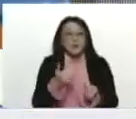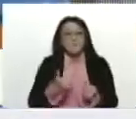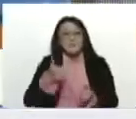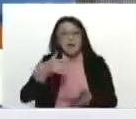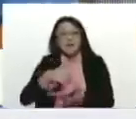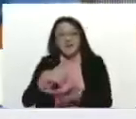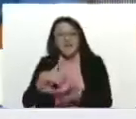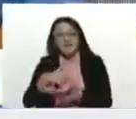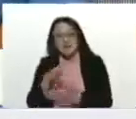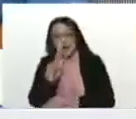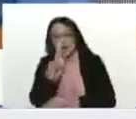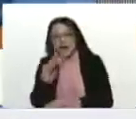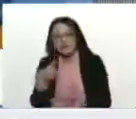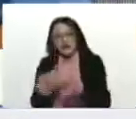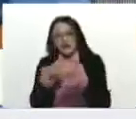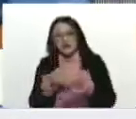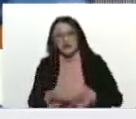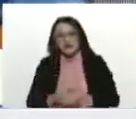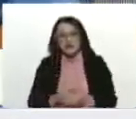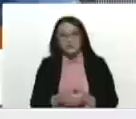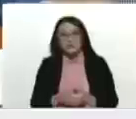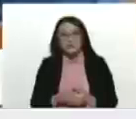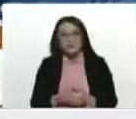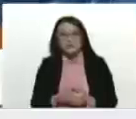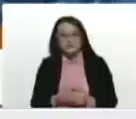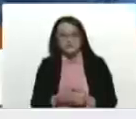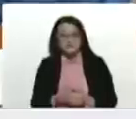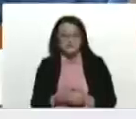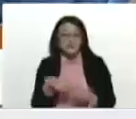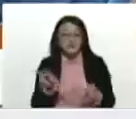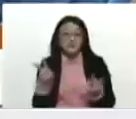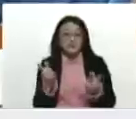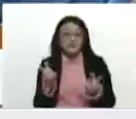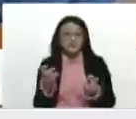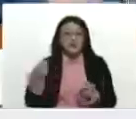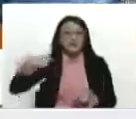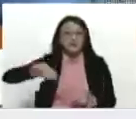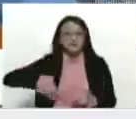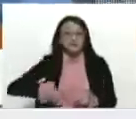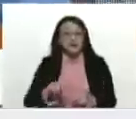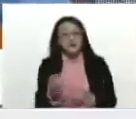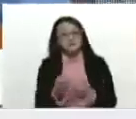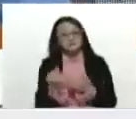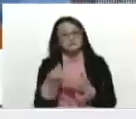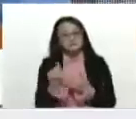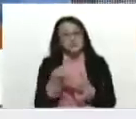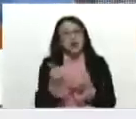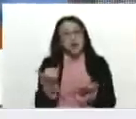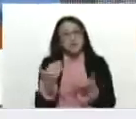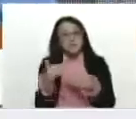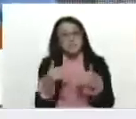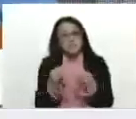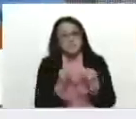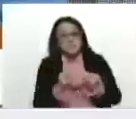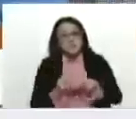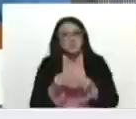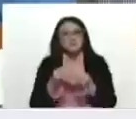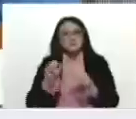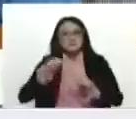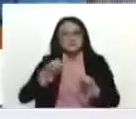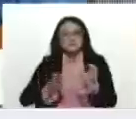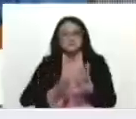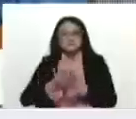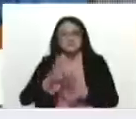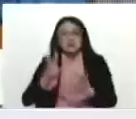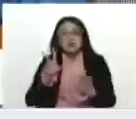para toda economía en vez de desarrollo pero más aún para el caso de Venezuela es el ingreso de Divisas nos hemos recuperado hemos crecido 12